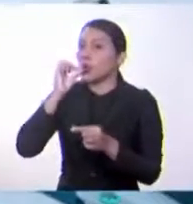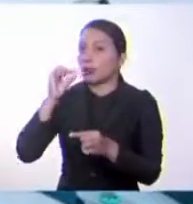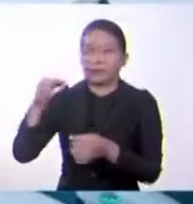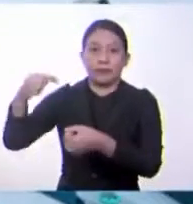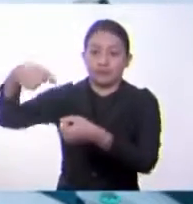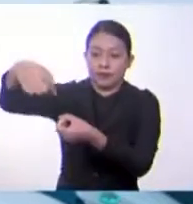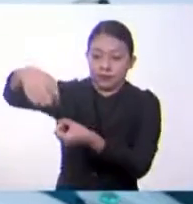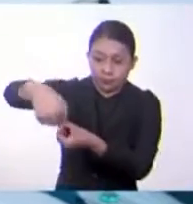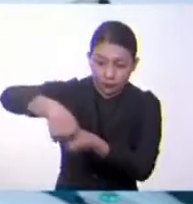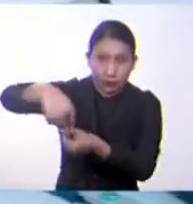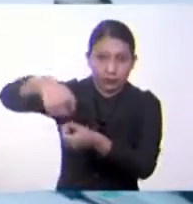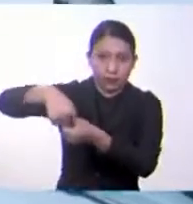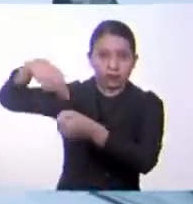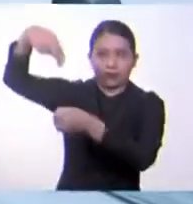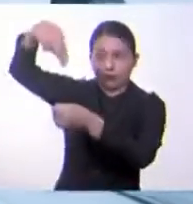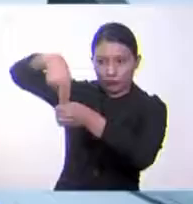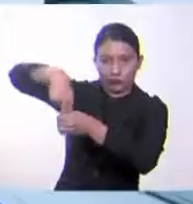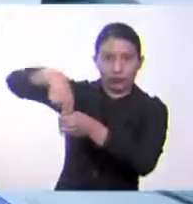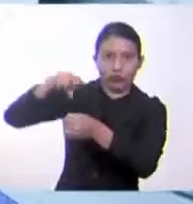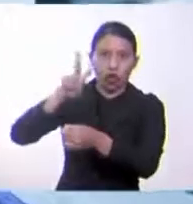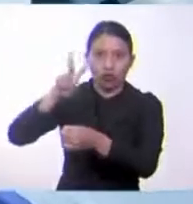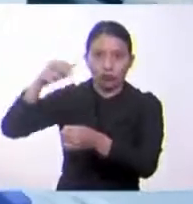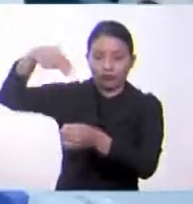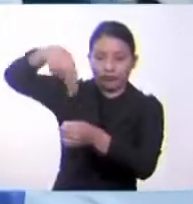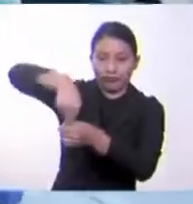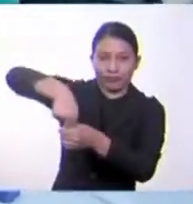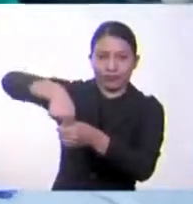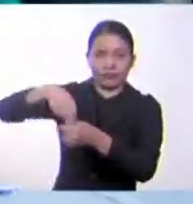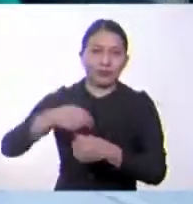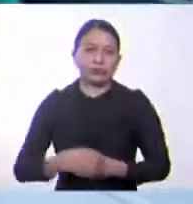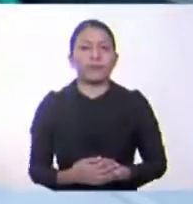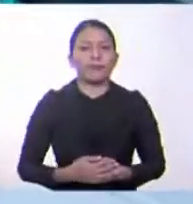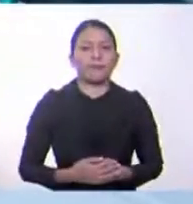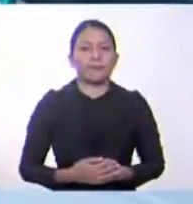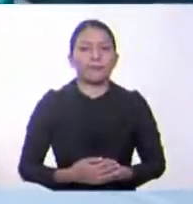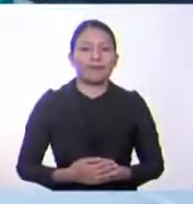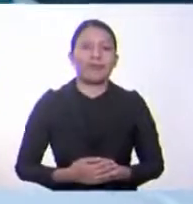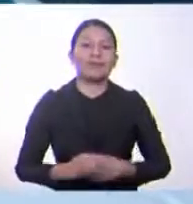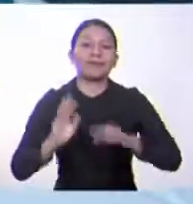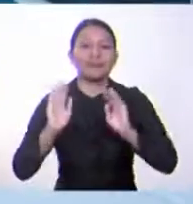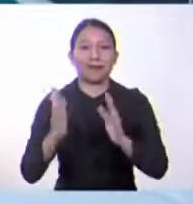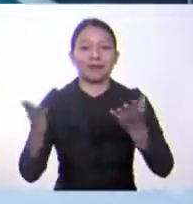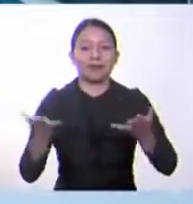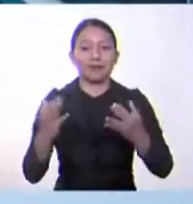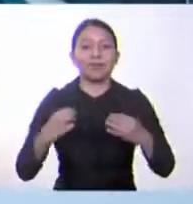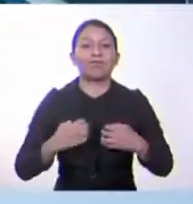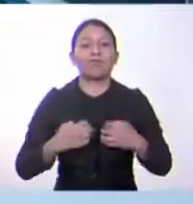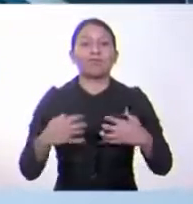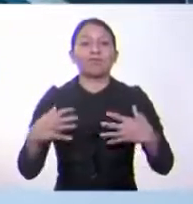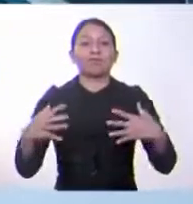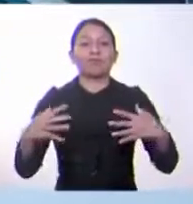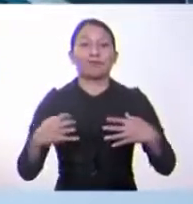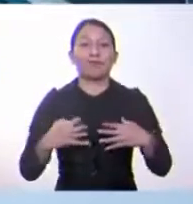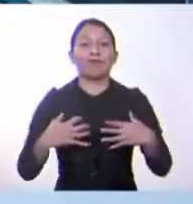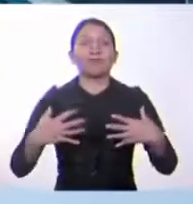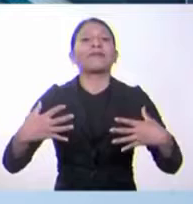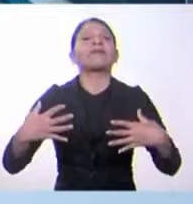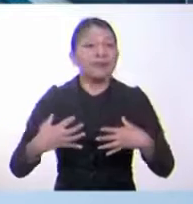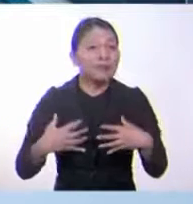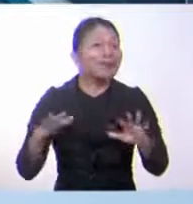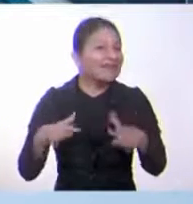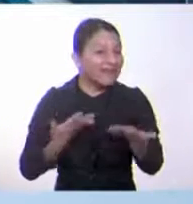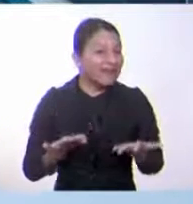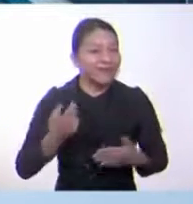el tapón. Ahora, para hacer nuestros pulmones utilizaremos las vejigas. Vamos a